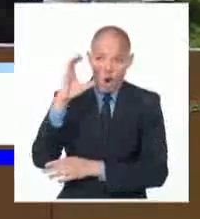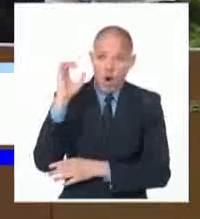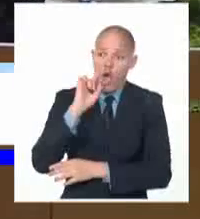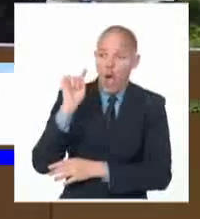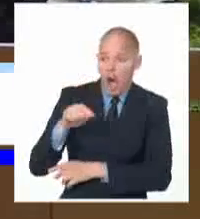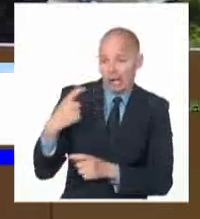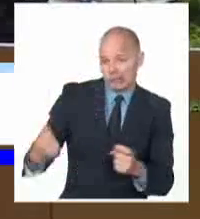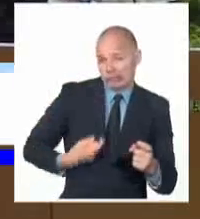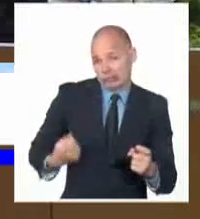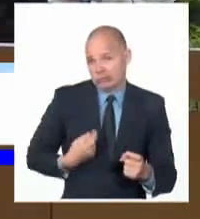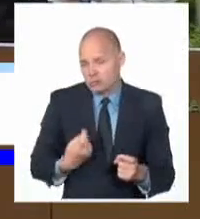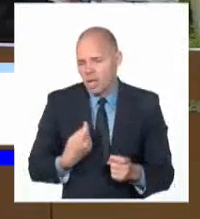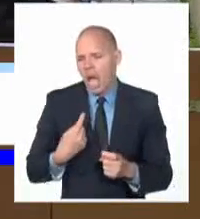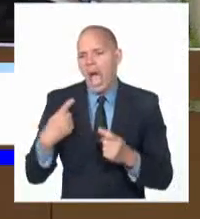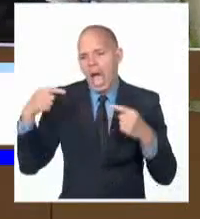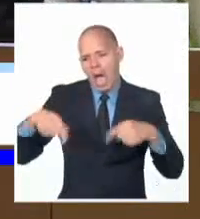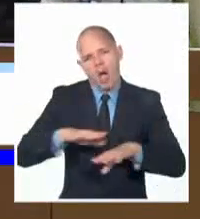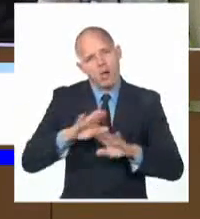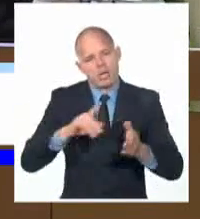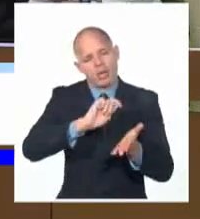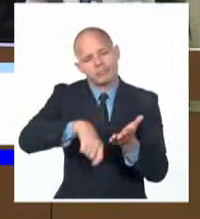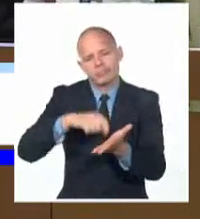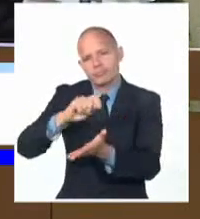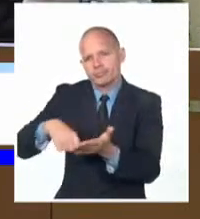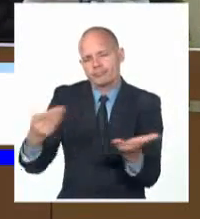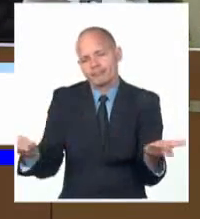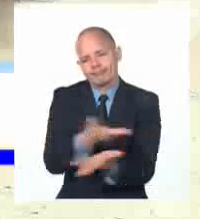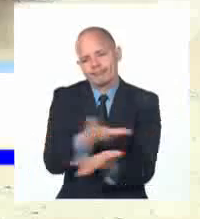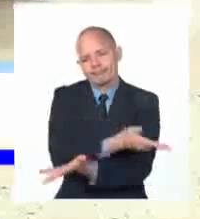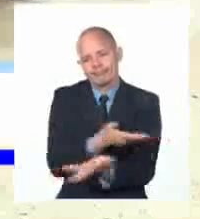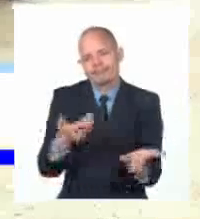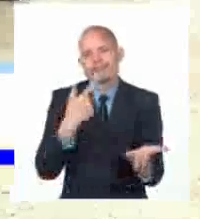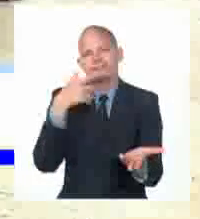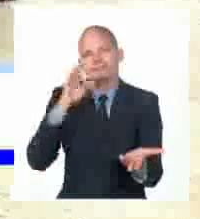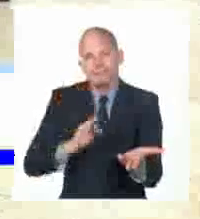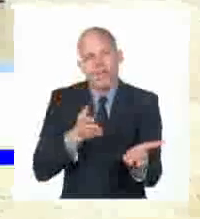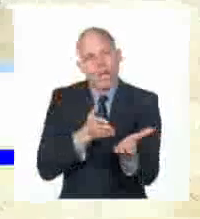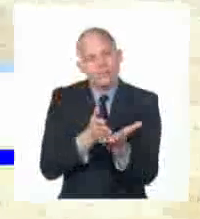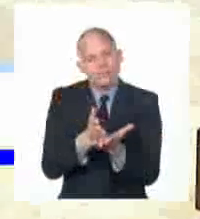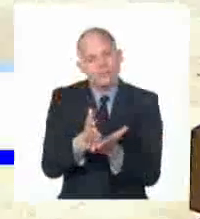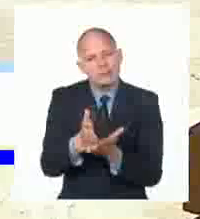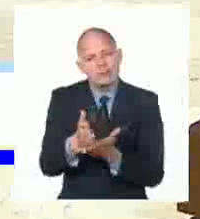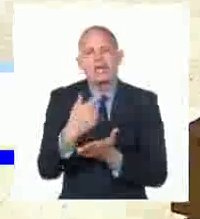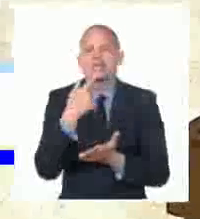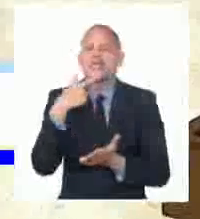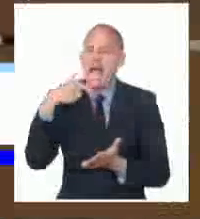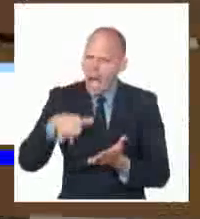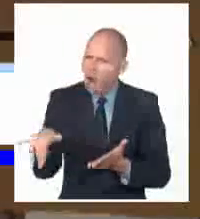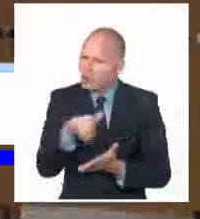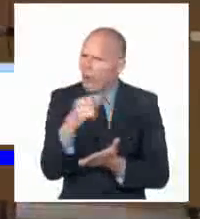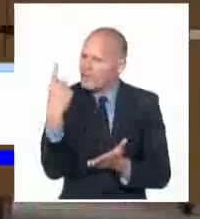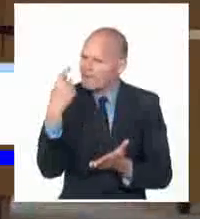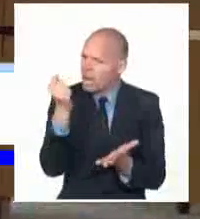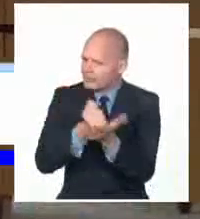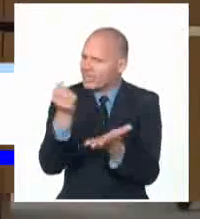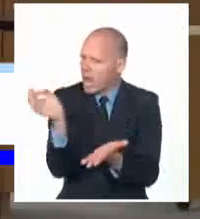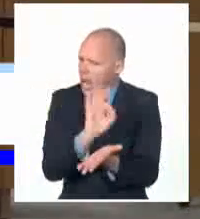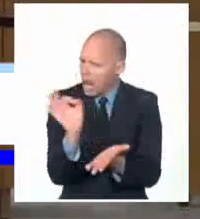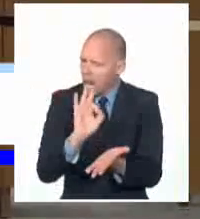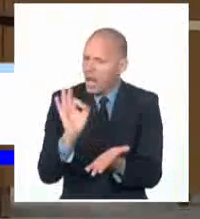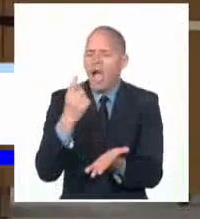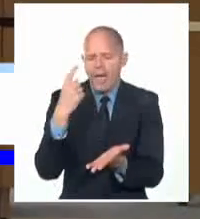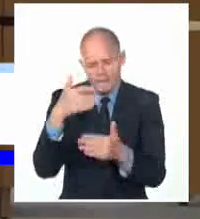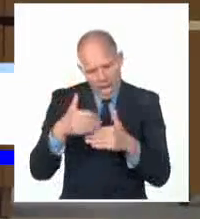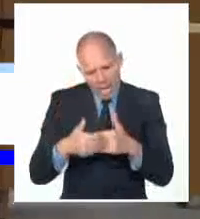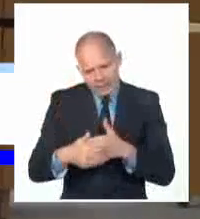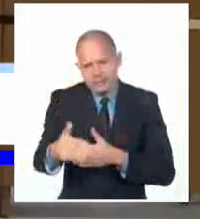noticia esperanzadora para Colombia. Se va a seguir negociando la paz, pero en medio de una tregua de 6 meses que entrará en vigor el próximo 3